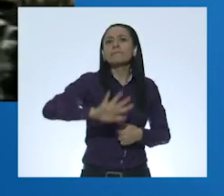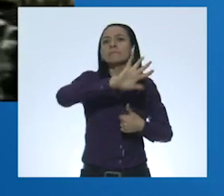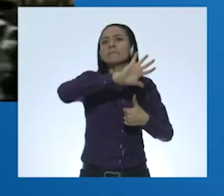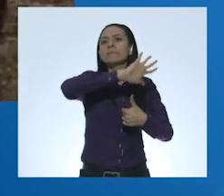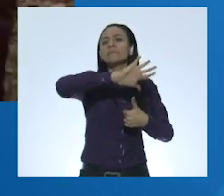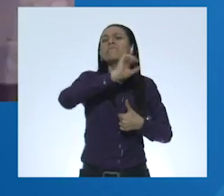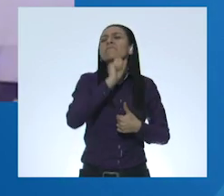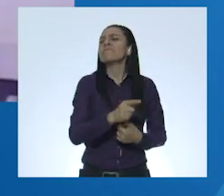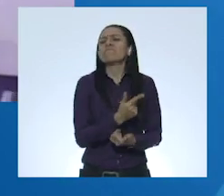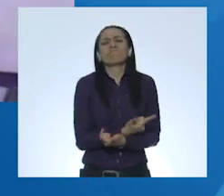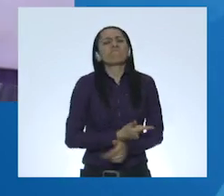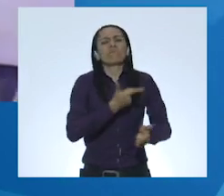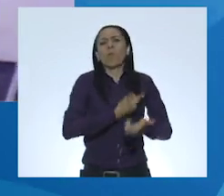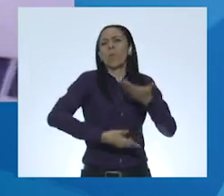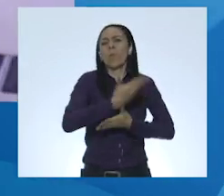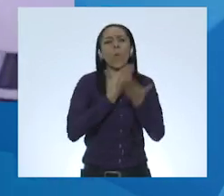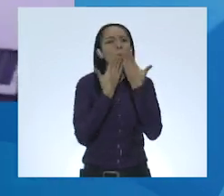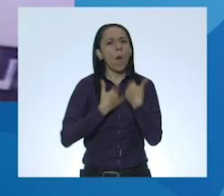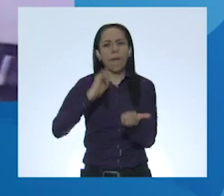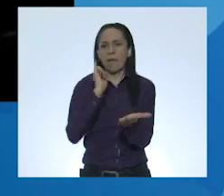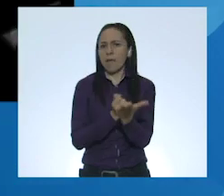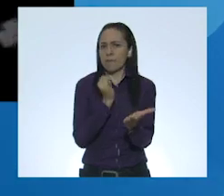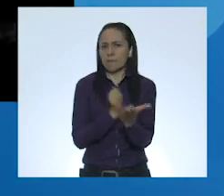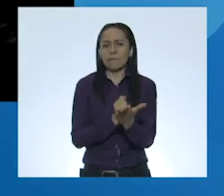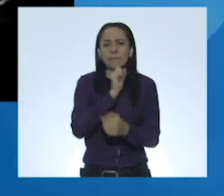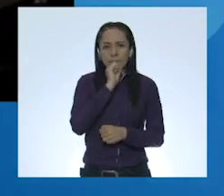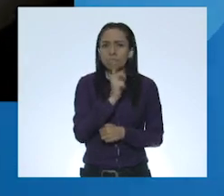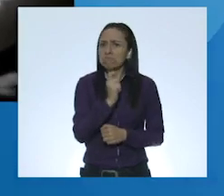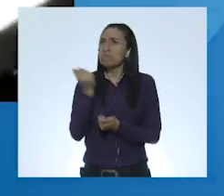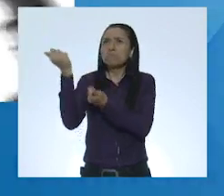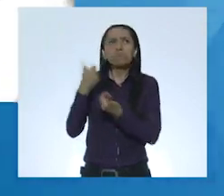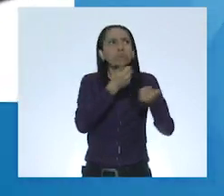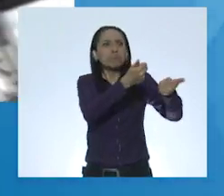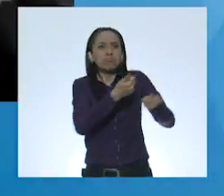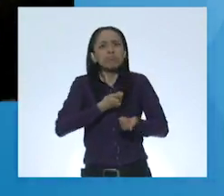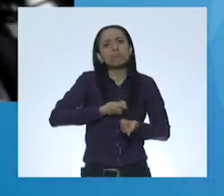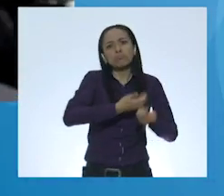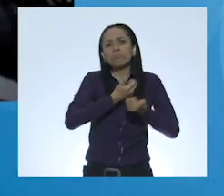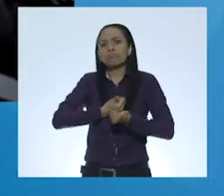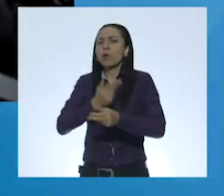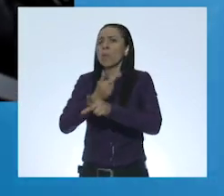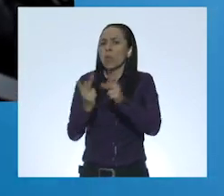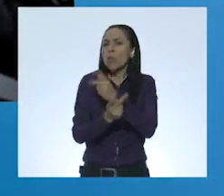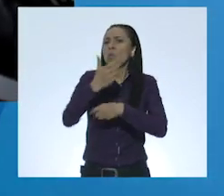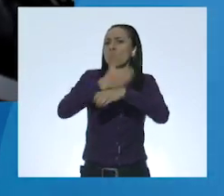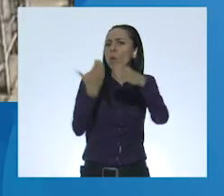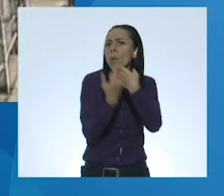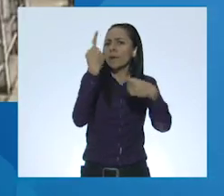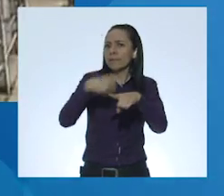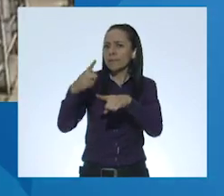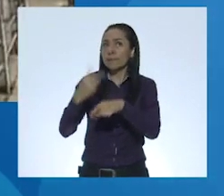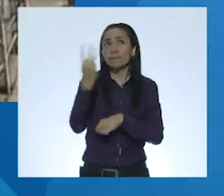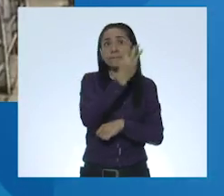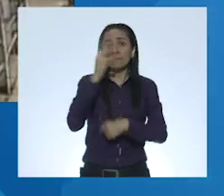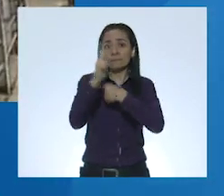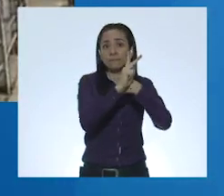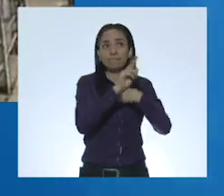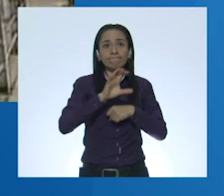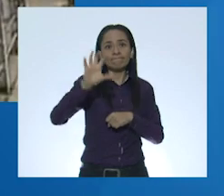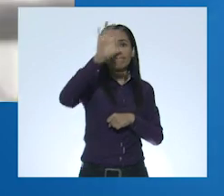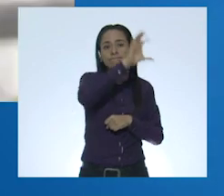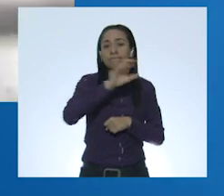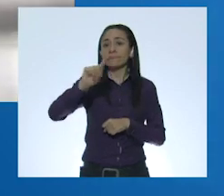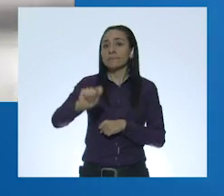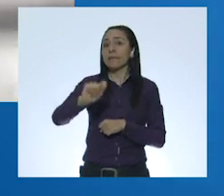barreras arancelarias que permitiera la libre entrada de productos de los tres países en los mercados locales. El